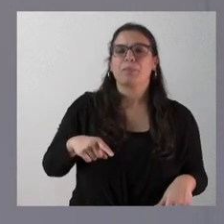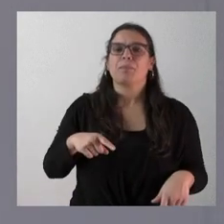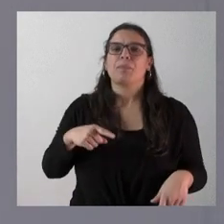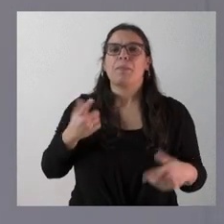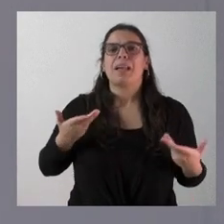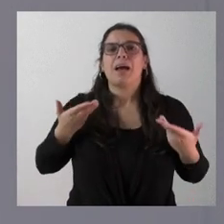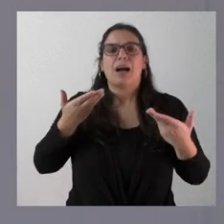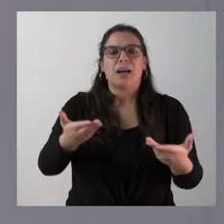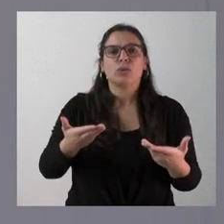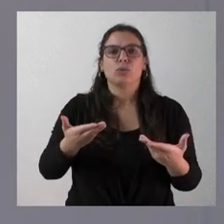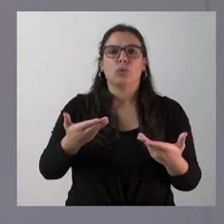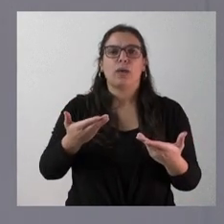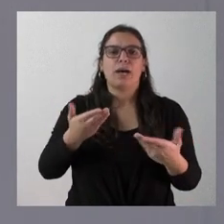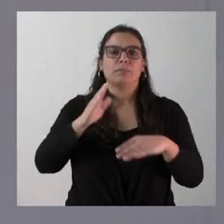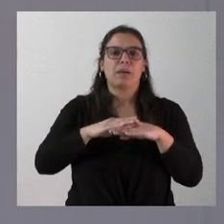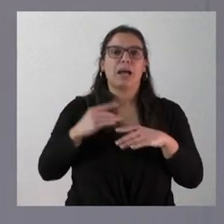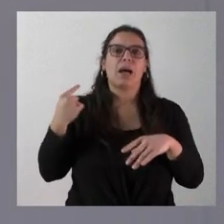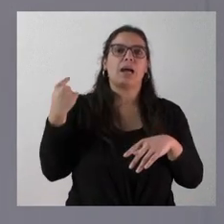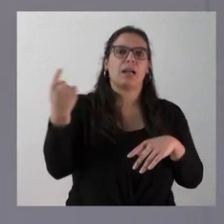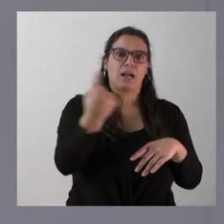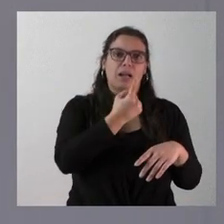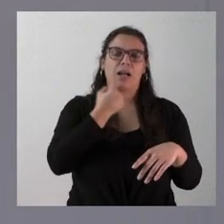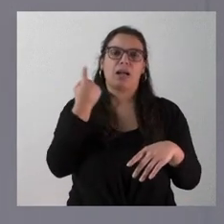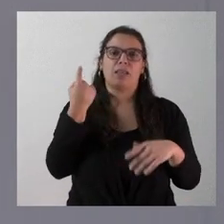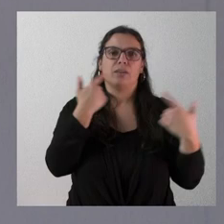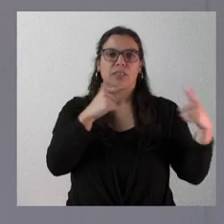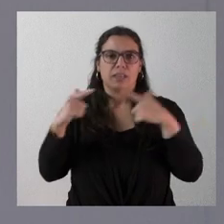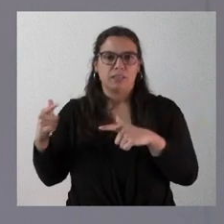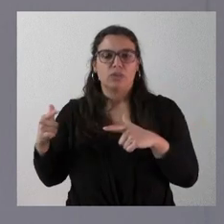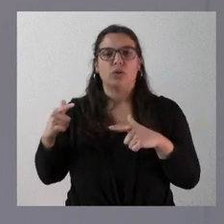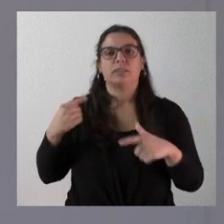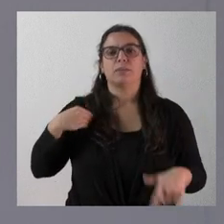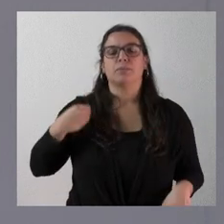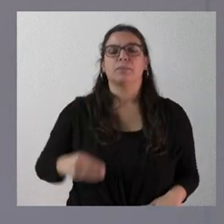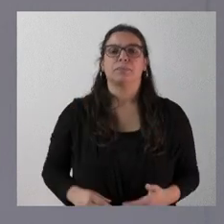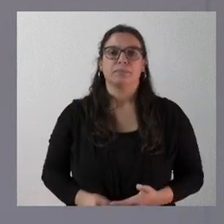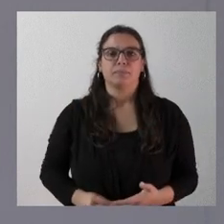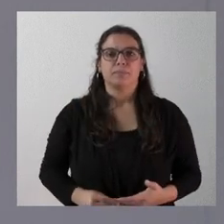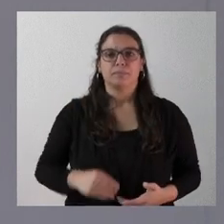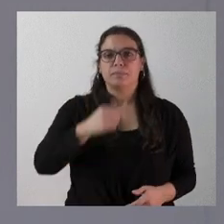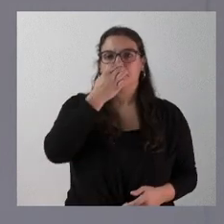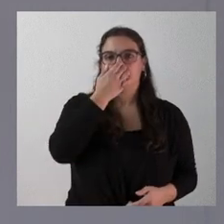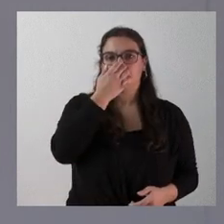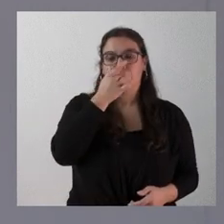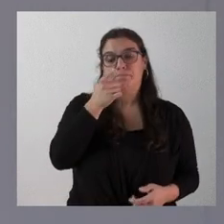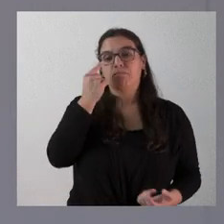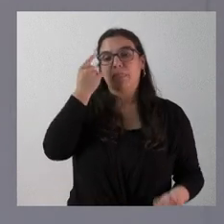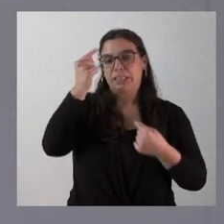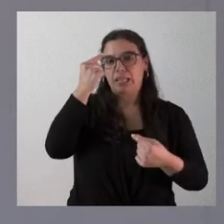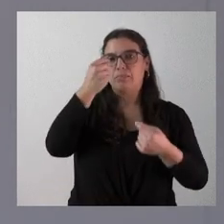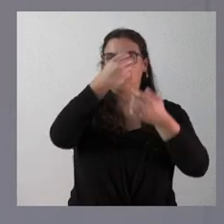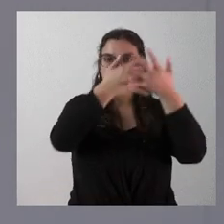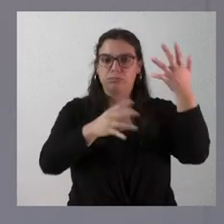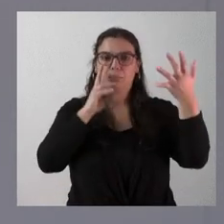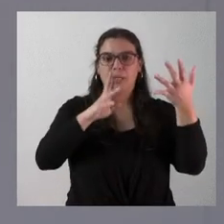correspondientes para cada uno de los sectores afectados es un detalle que tiene ustedes